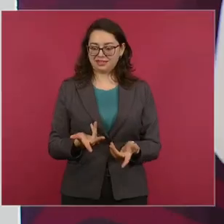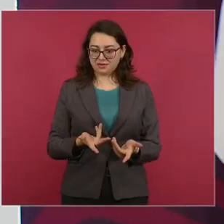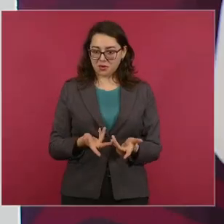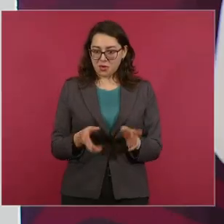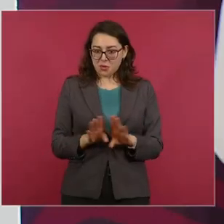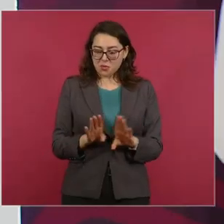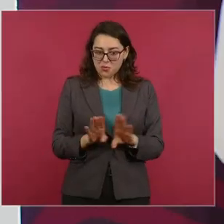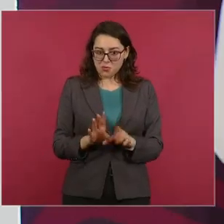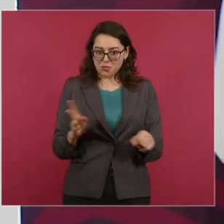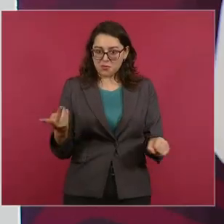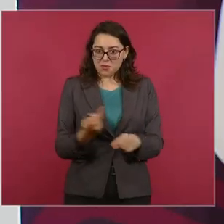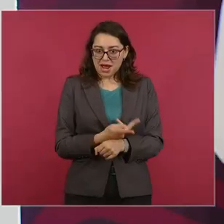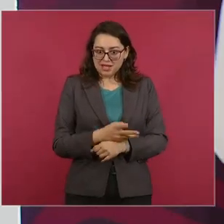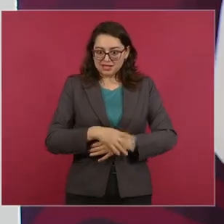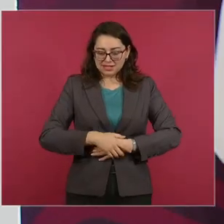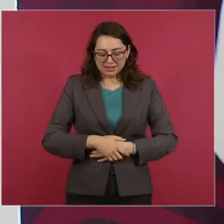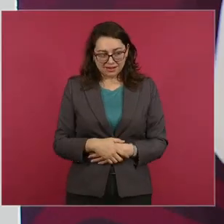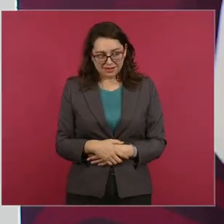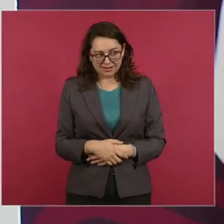asociado con la delincuencia